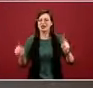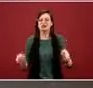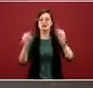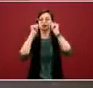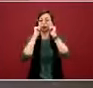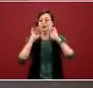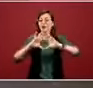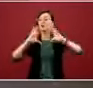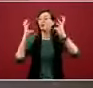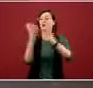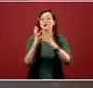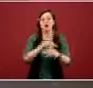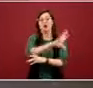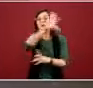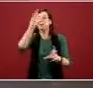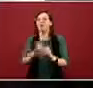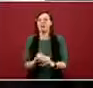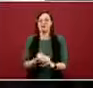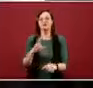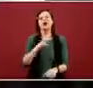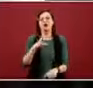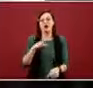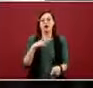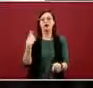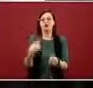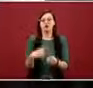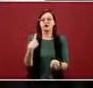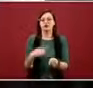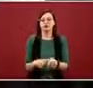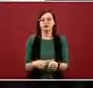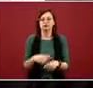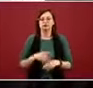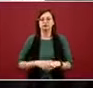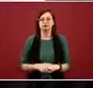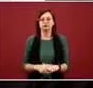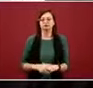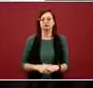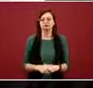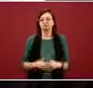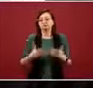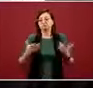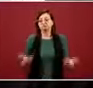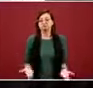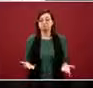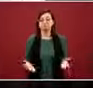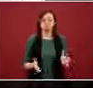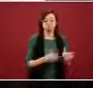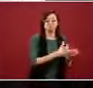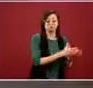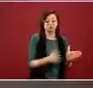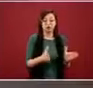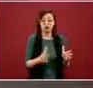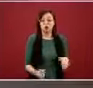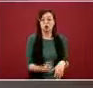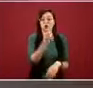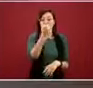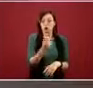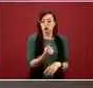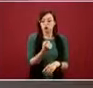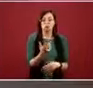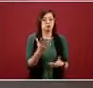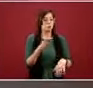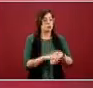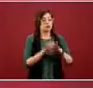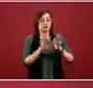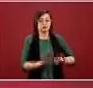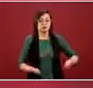México, tenemos a alguien que puede contagiar a una persona susceptible. Entonces, durante la fase 1, este es el mecanismo